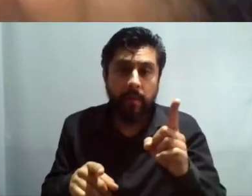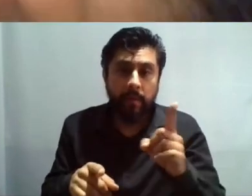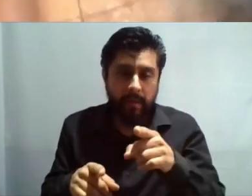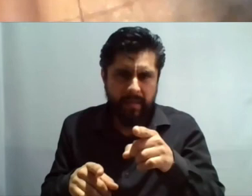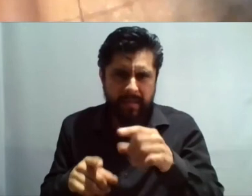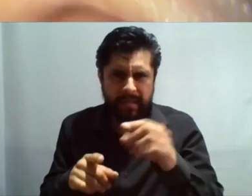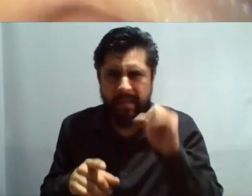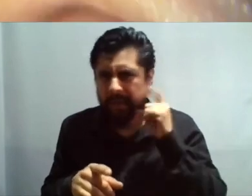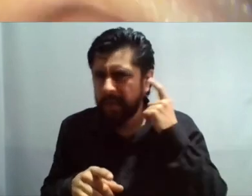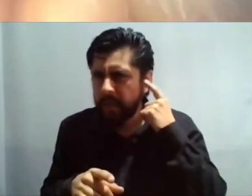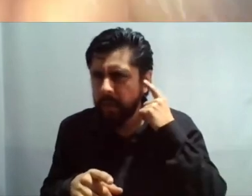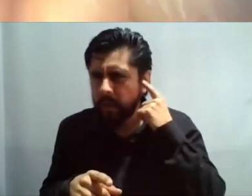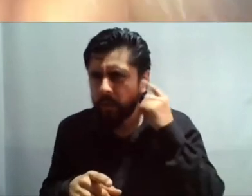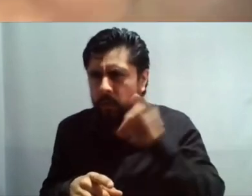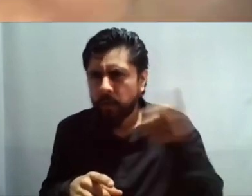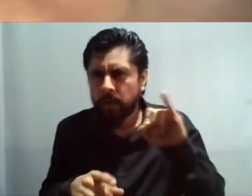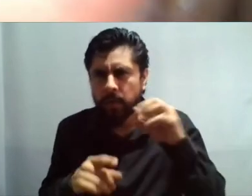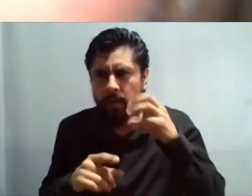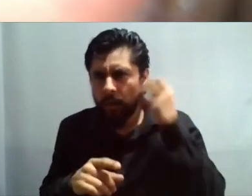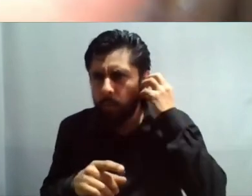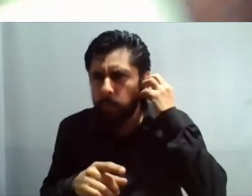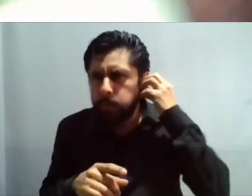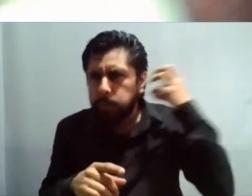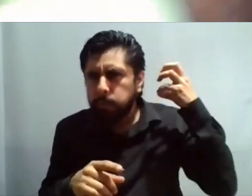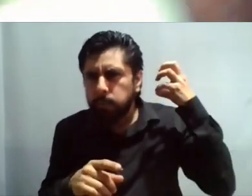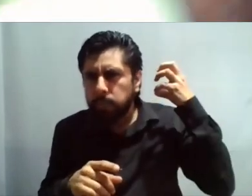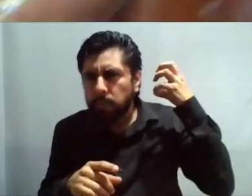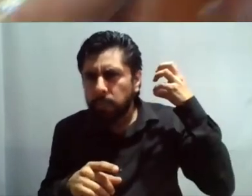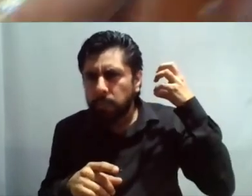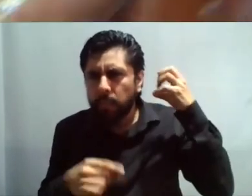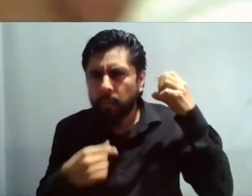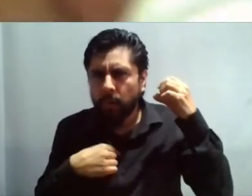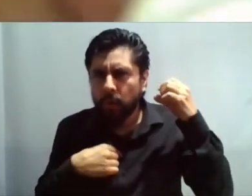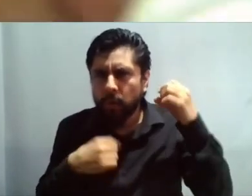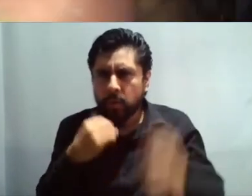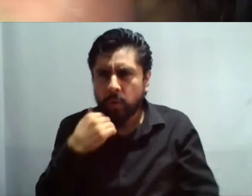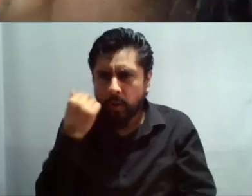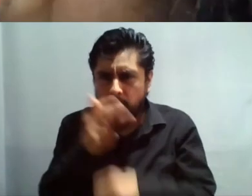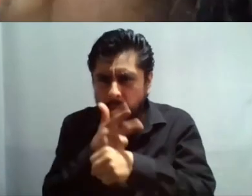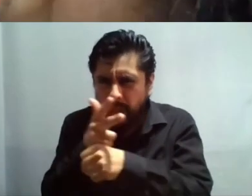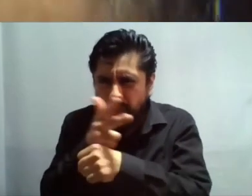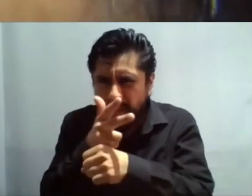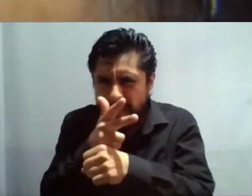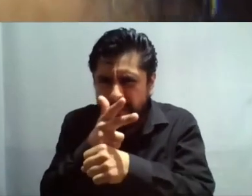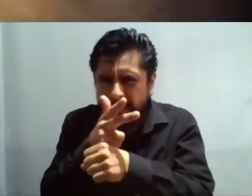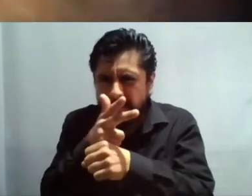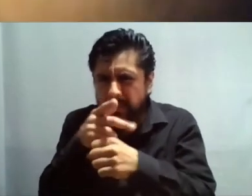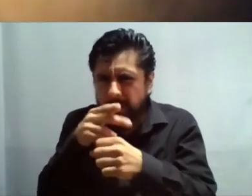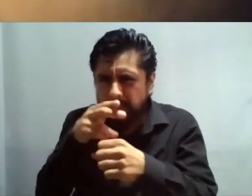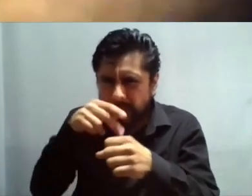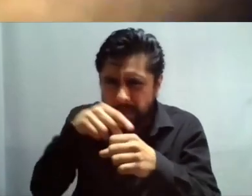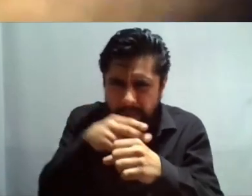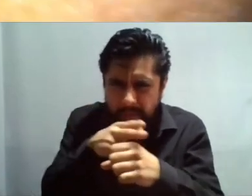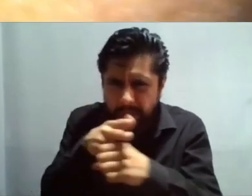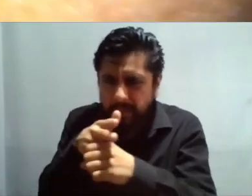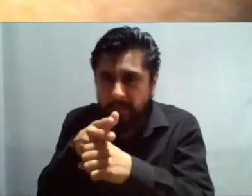que sale del conducto que yo intento incluso meterla en la camarita entre esa tumoración y el conducto